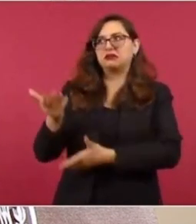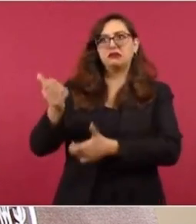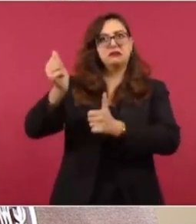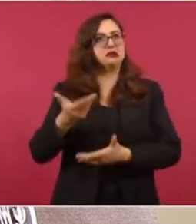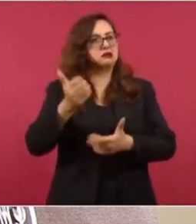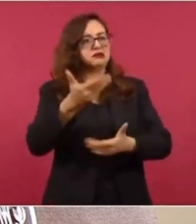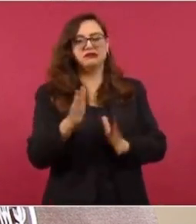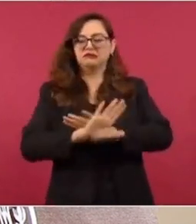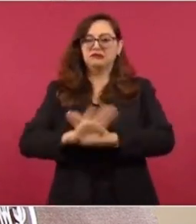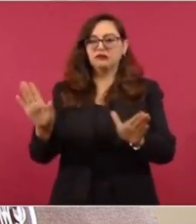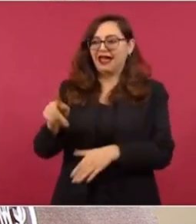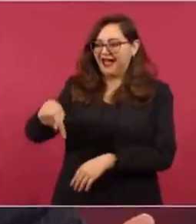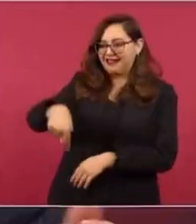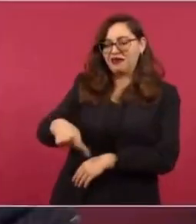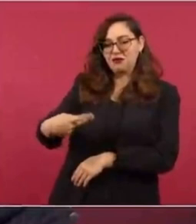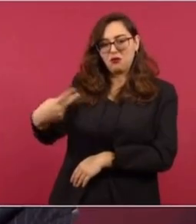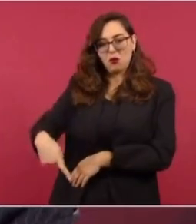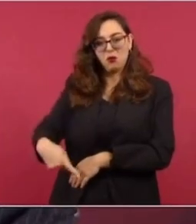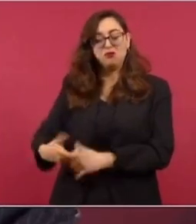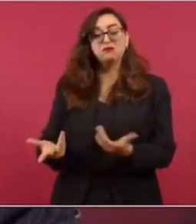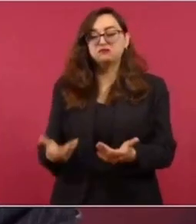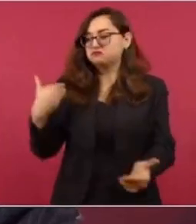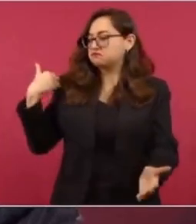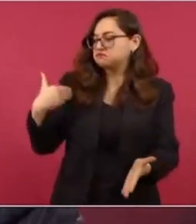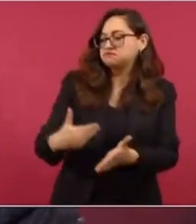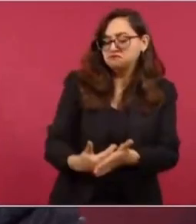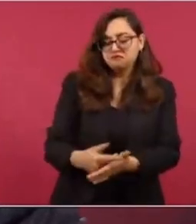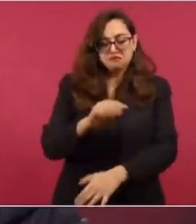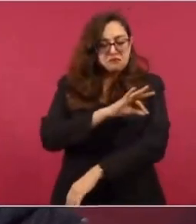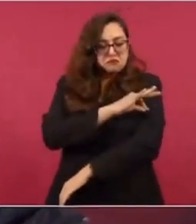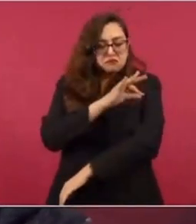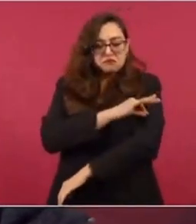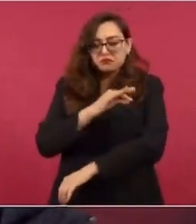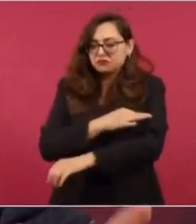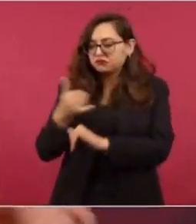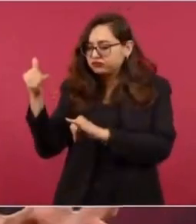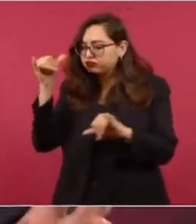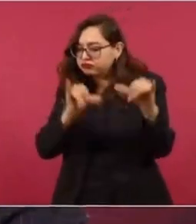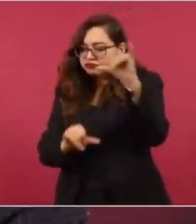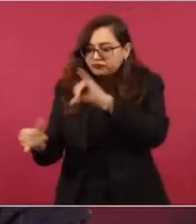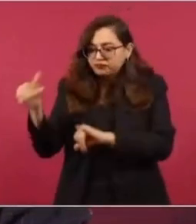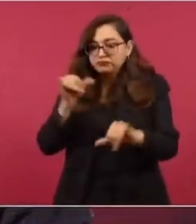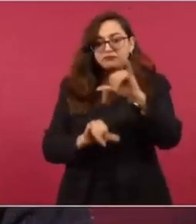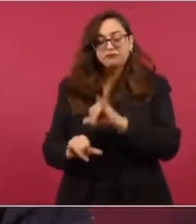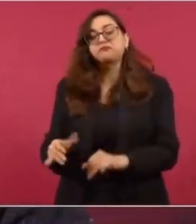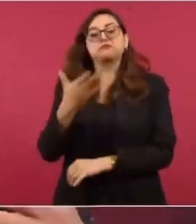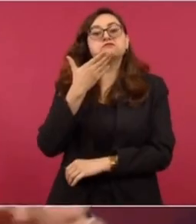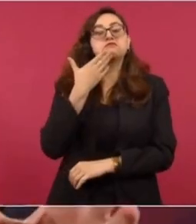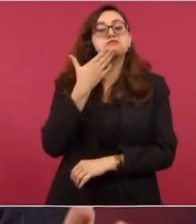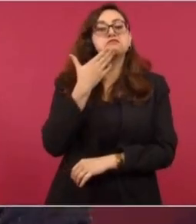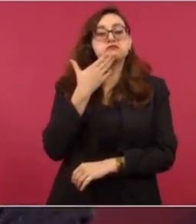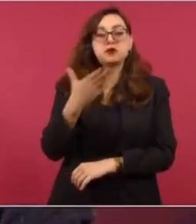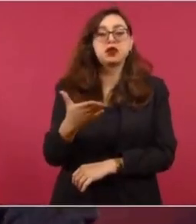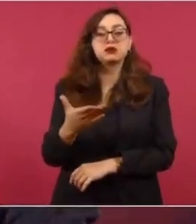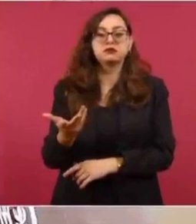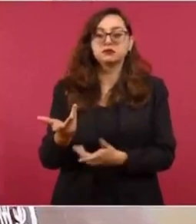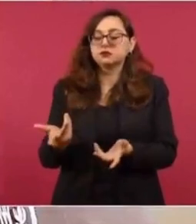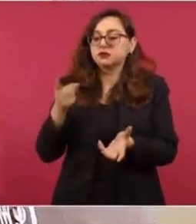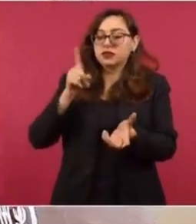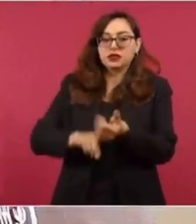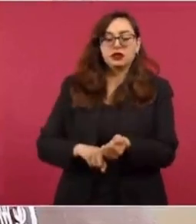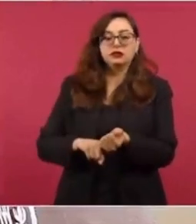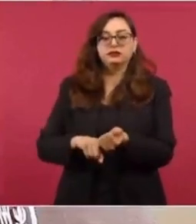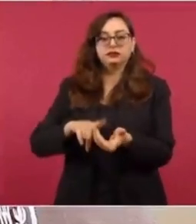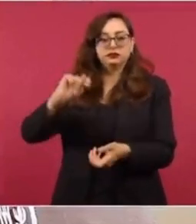es una de las vacunas más estables que se han desarrollado en el mundo. Utiliza una plataforma tecnológica ya muy conocida